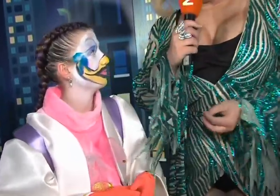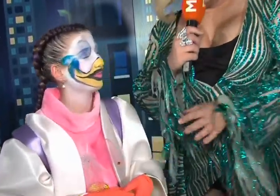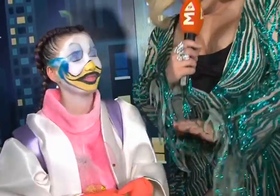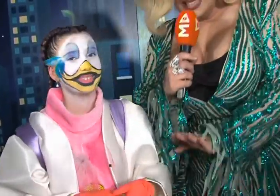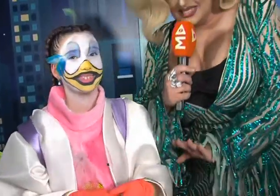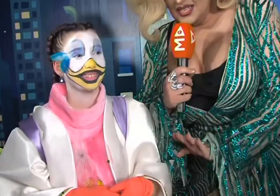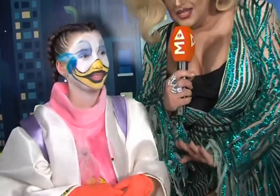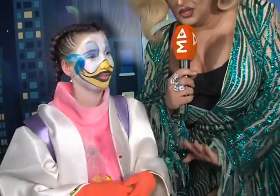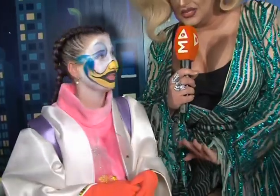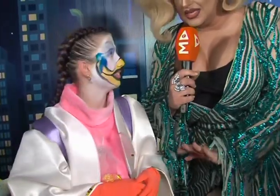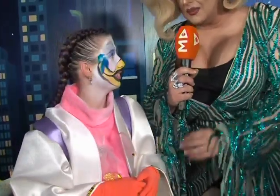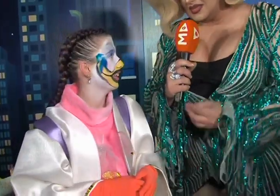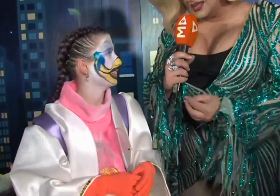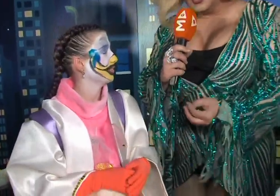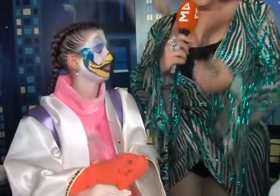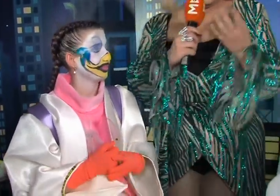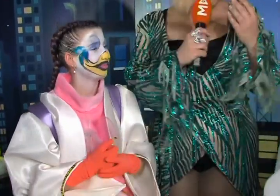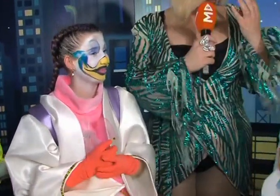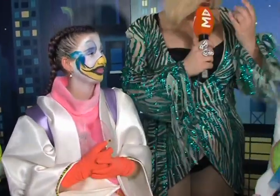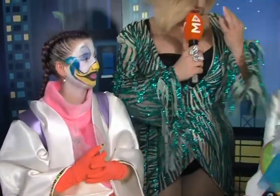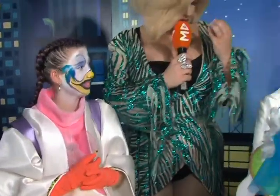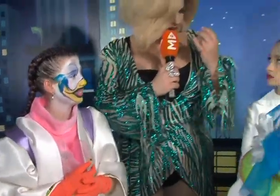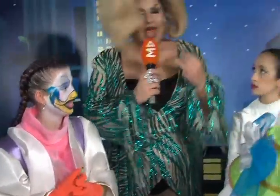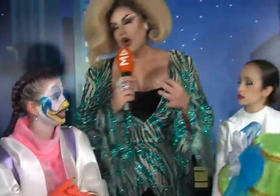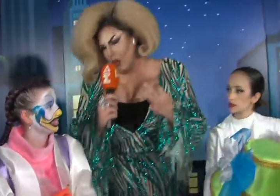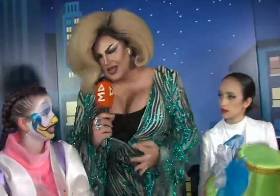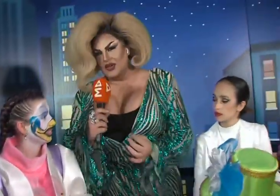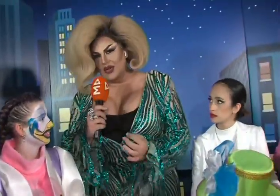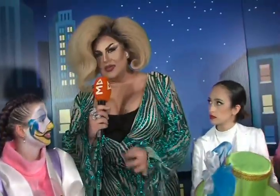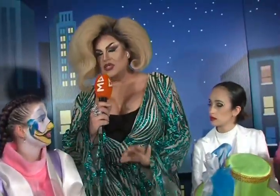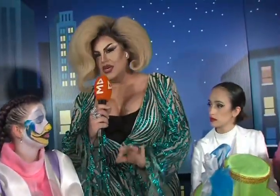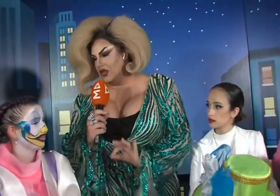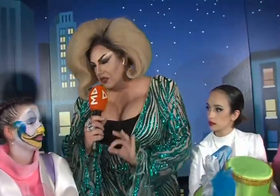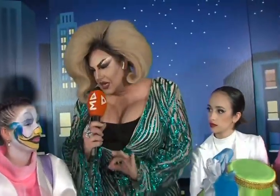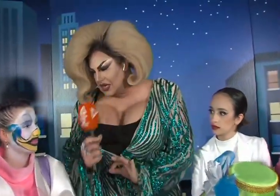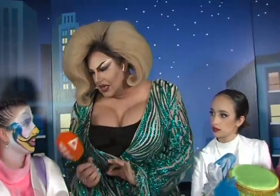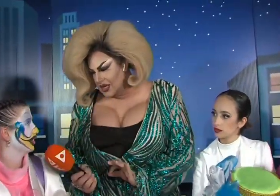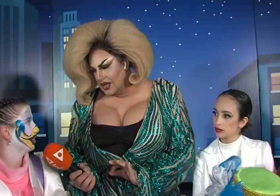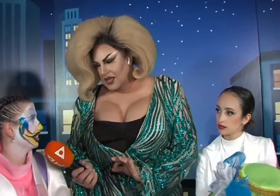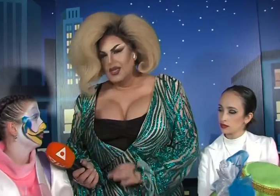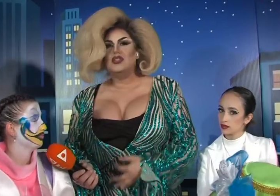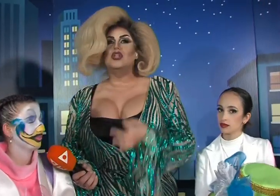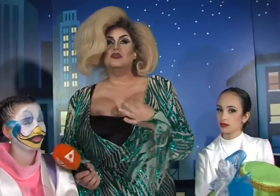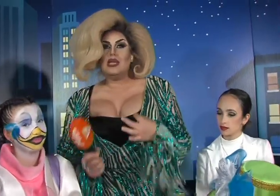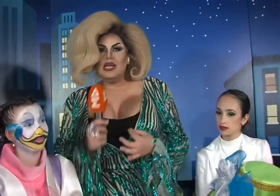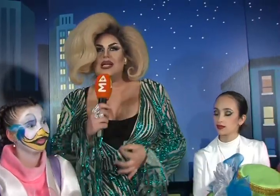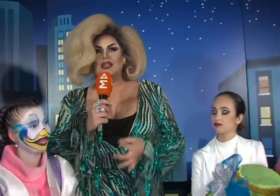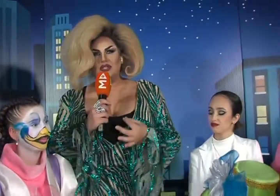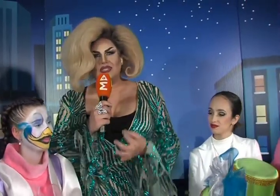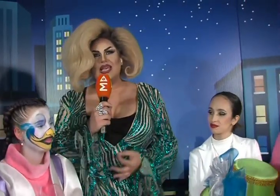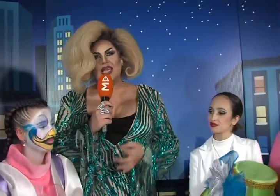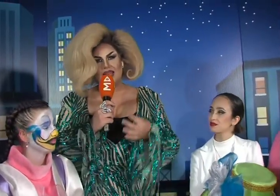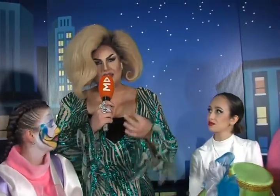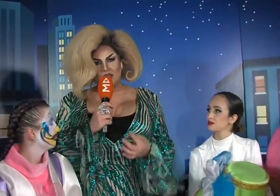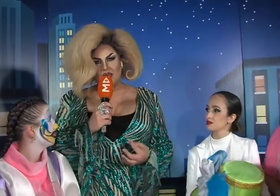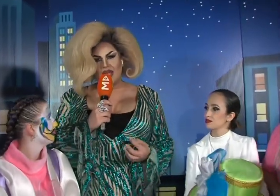que y tiene 3 añitos, es decir, que empezaste y ahí dijimos, ¿cuánto? 9. 4, empezó en el 2014. Imagínate.